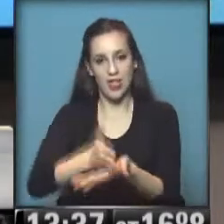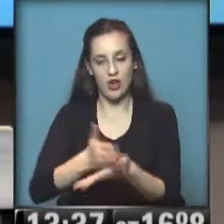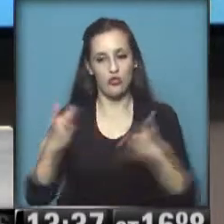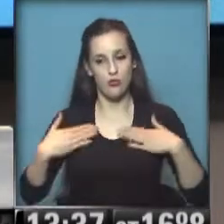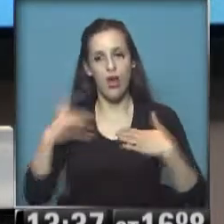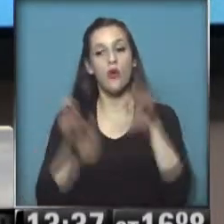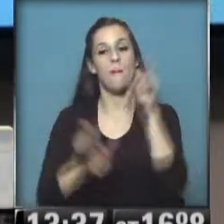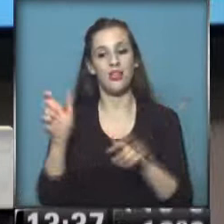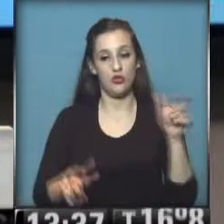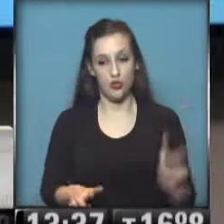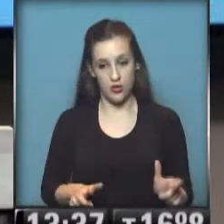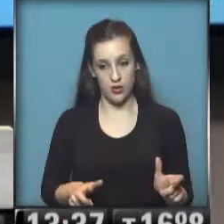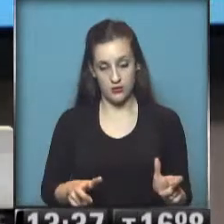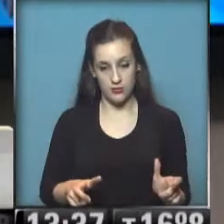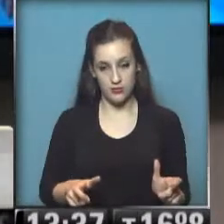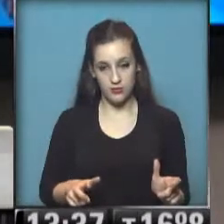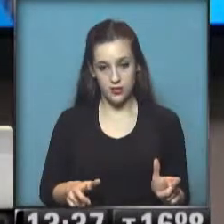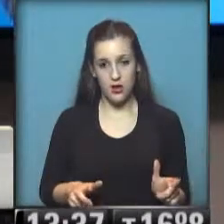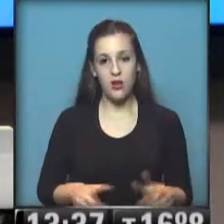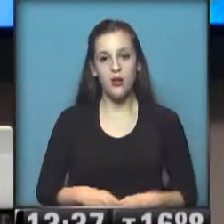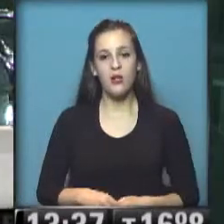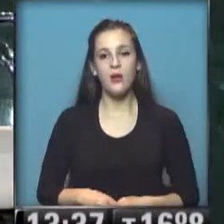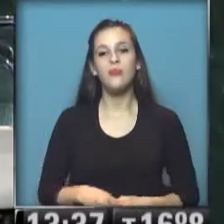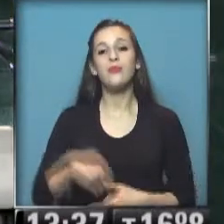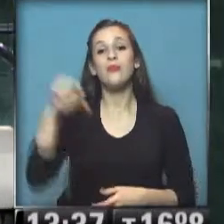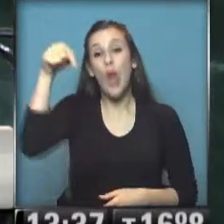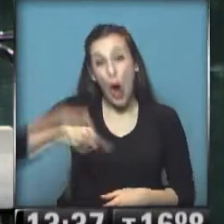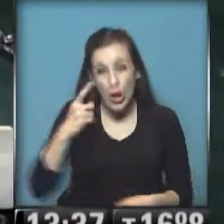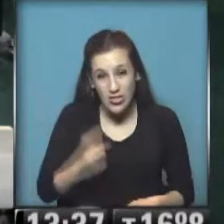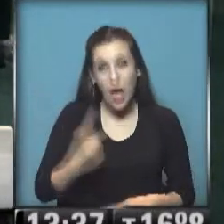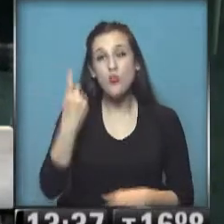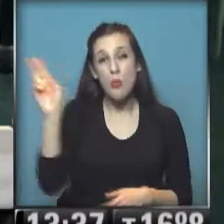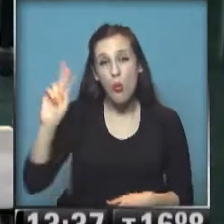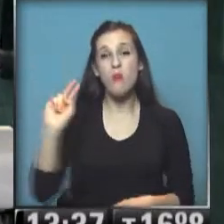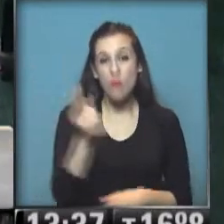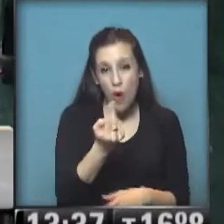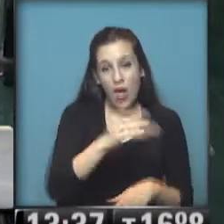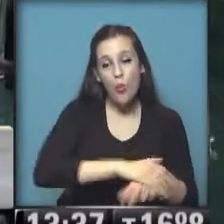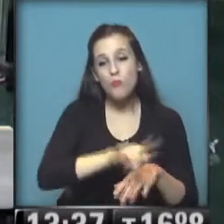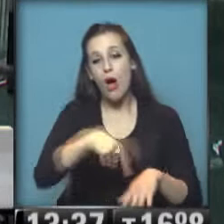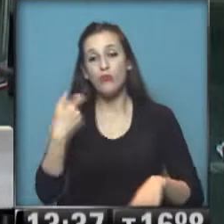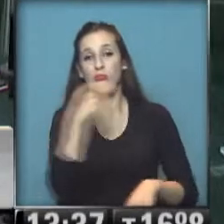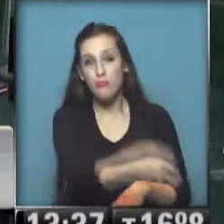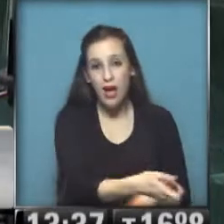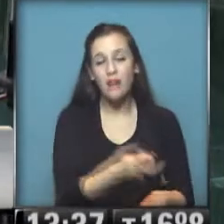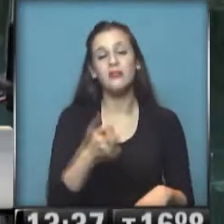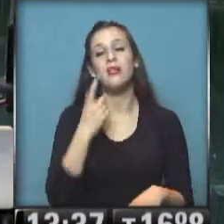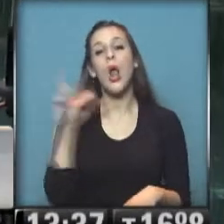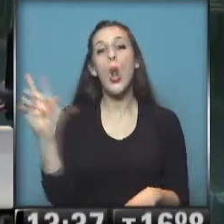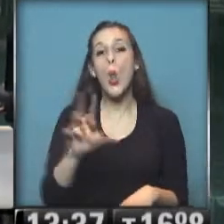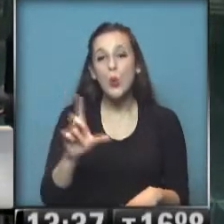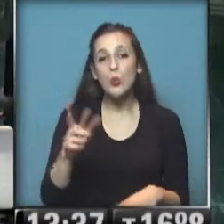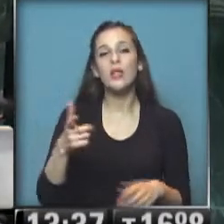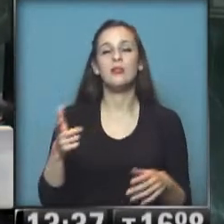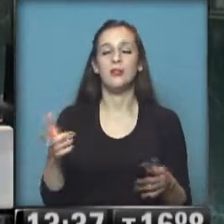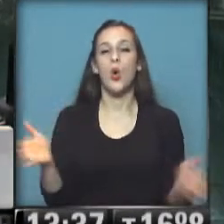en días emblemáticos acaban de asesinar a otra mujer el lunes vamos a estar acompañando a karim abregú y también